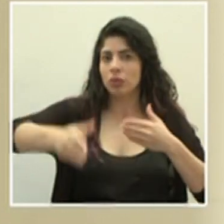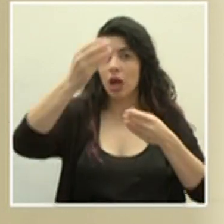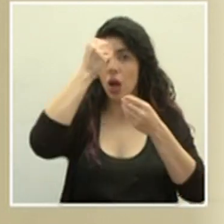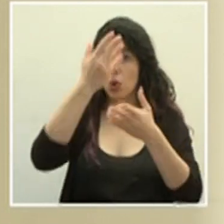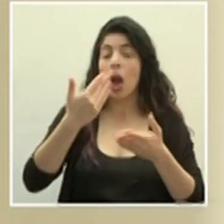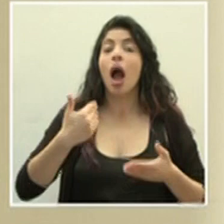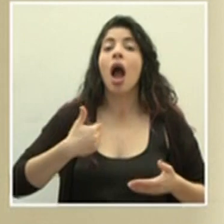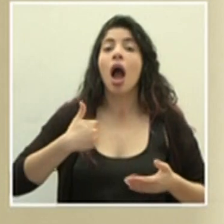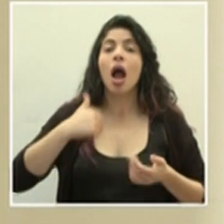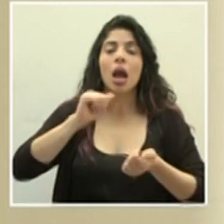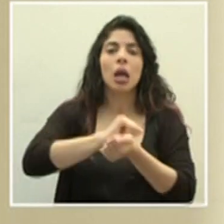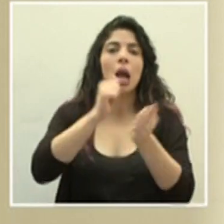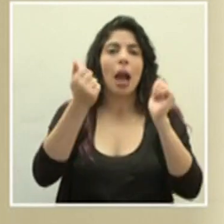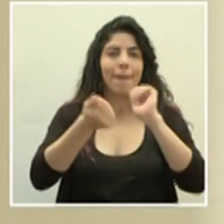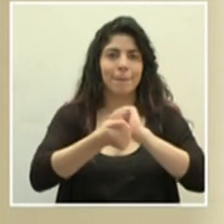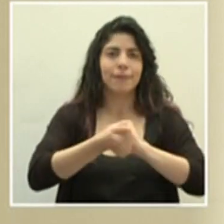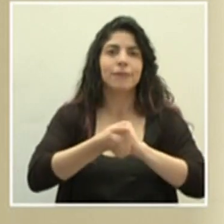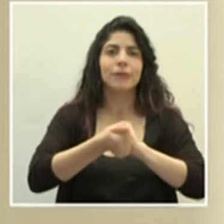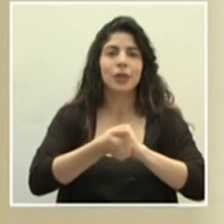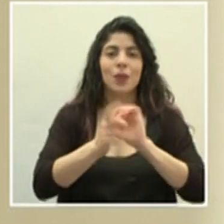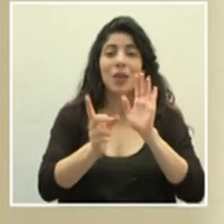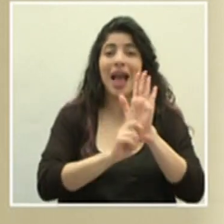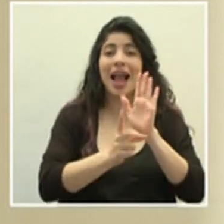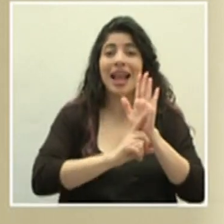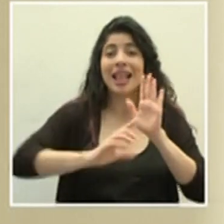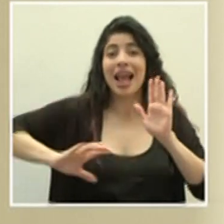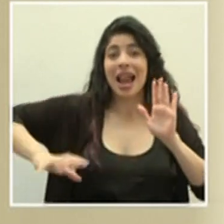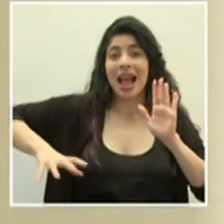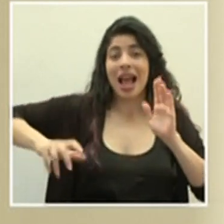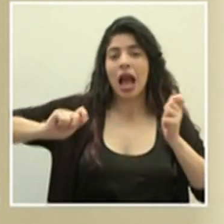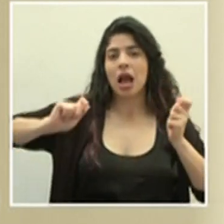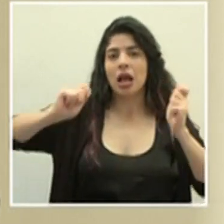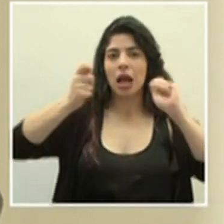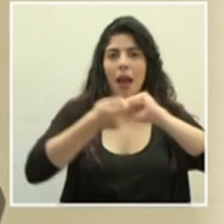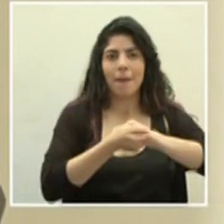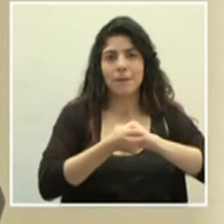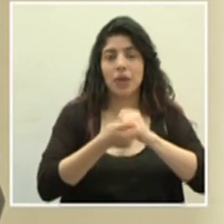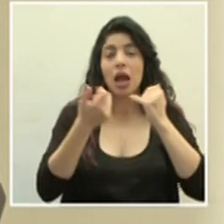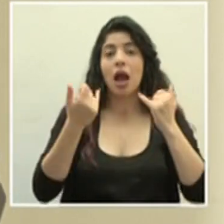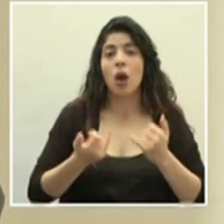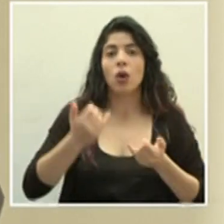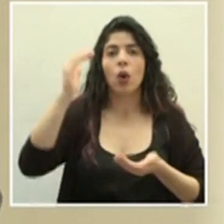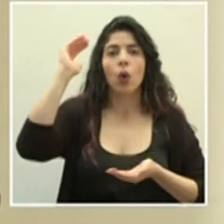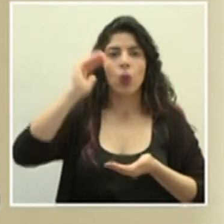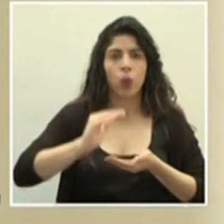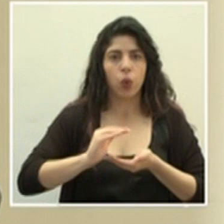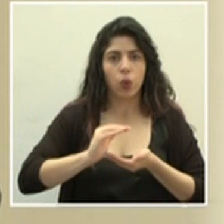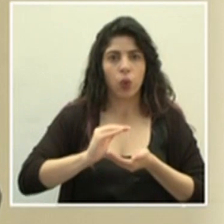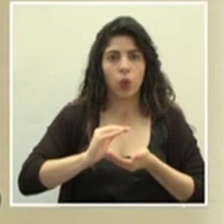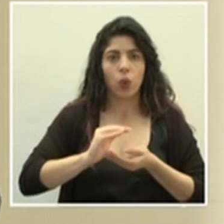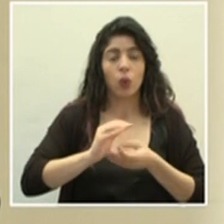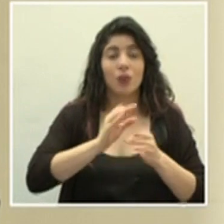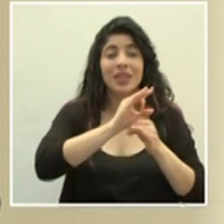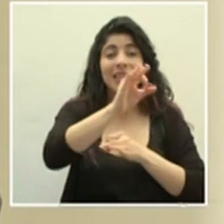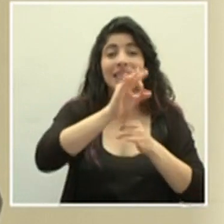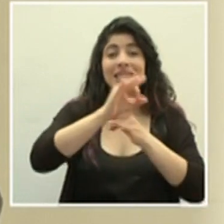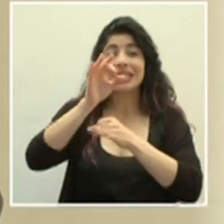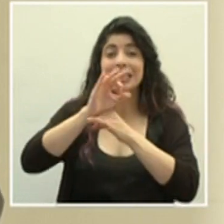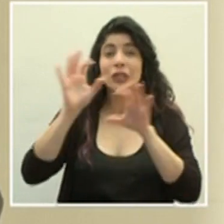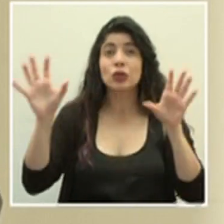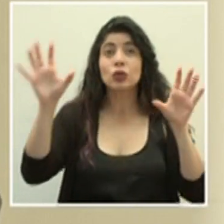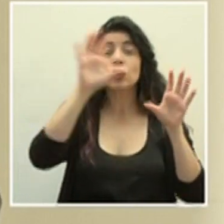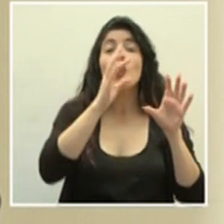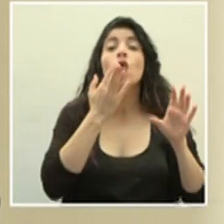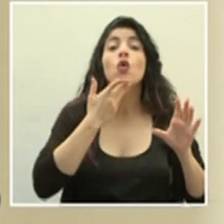tenemos cambio en la condición de alerta naranja, de modo tal que estamos disminuyendo los distritos que tenían la condición